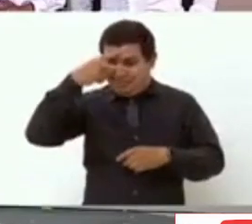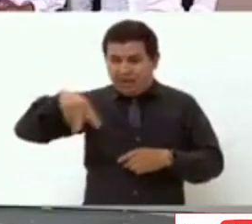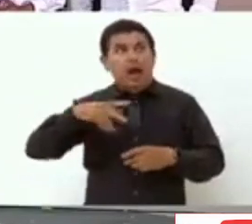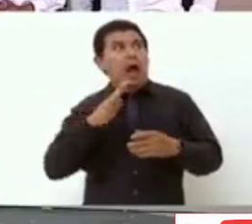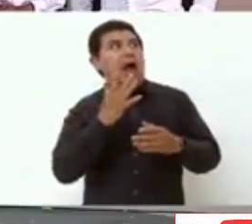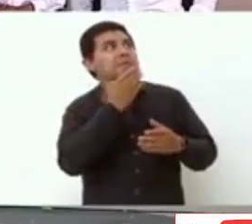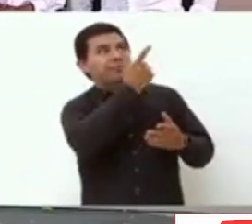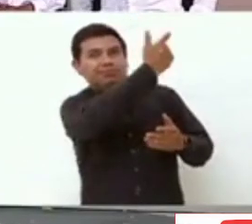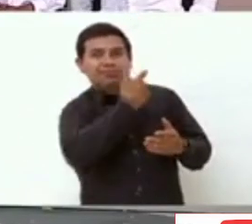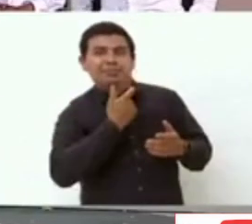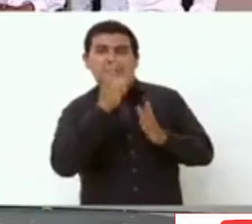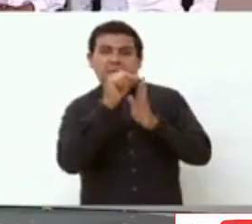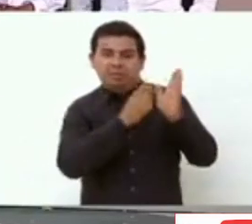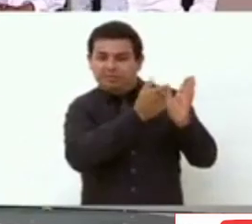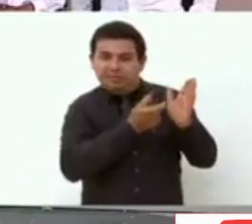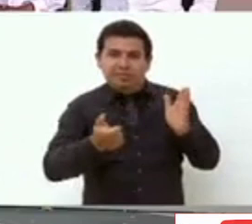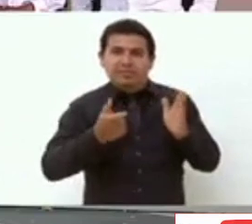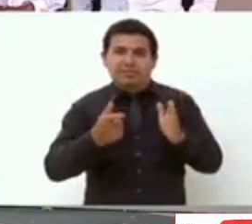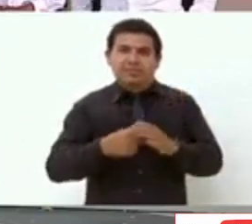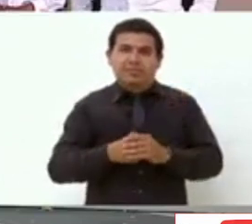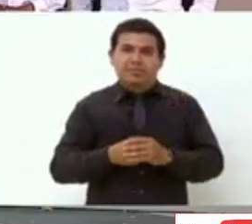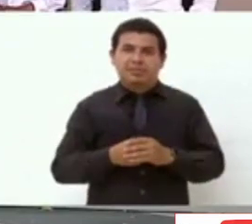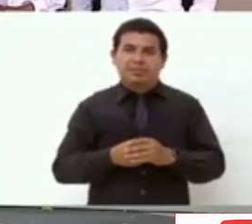reciben cada mes